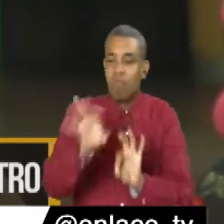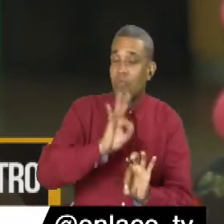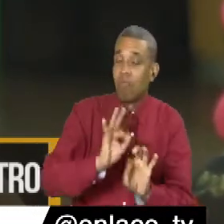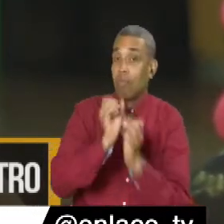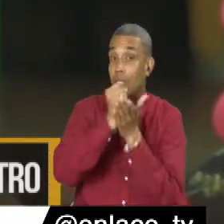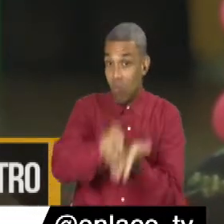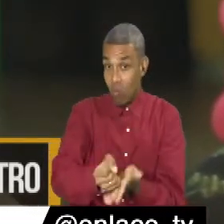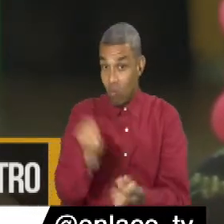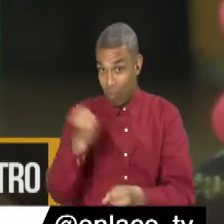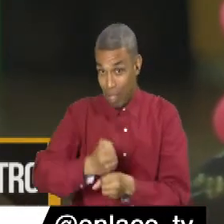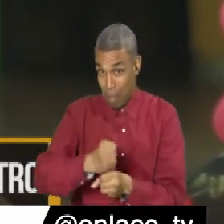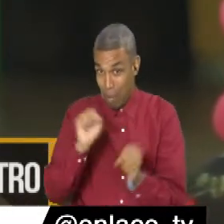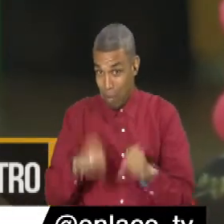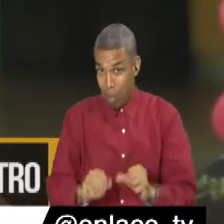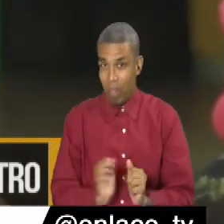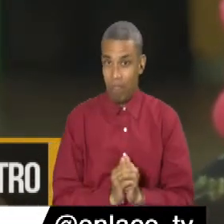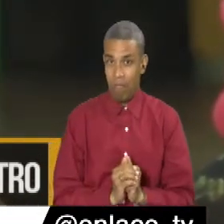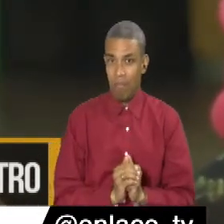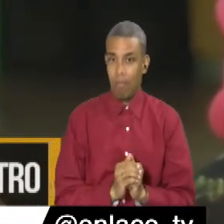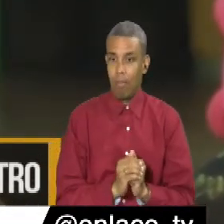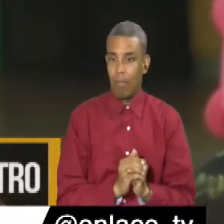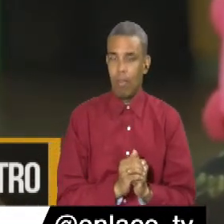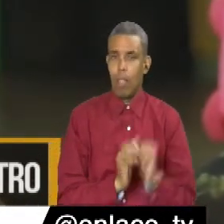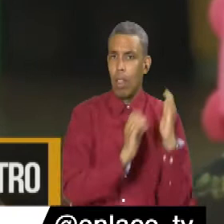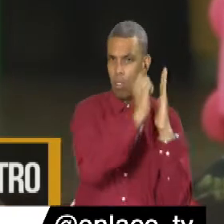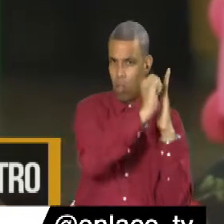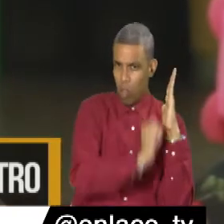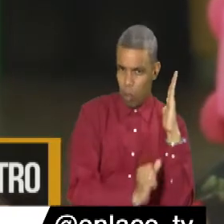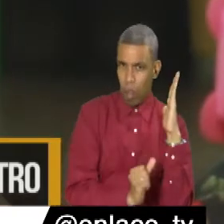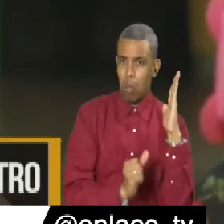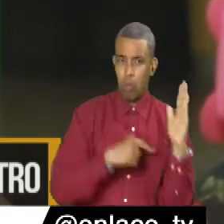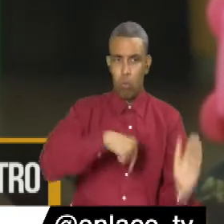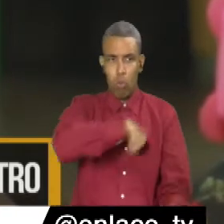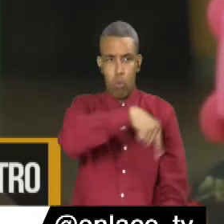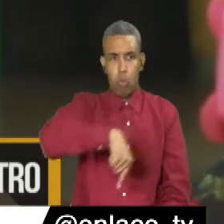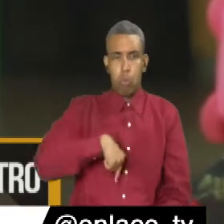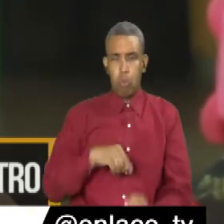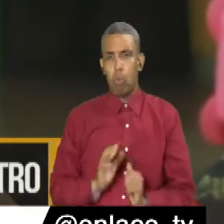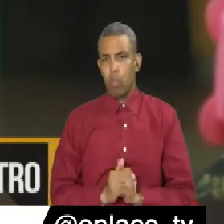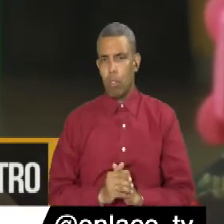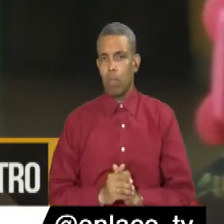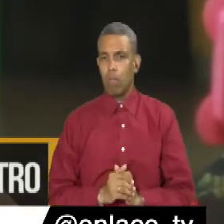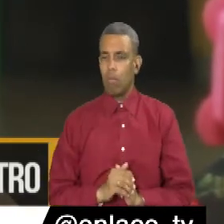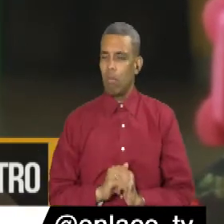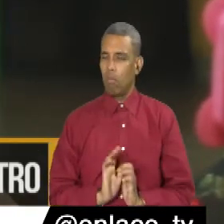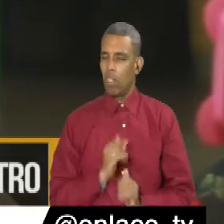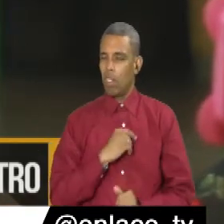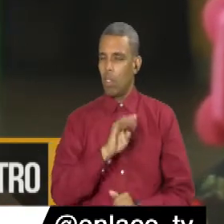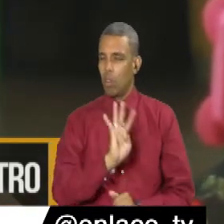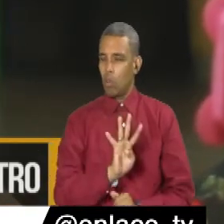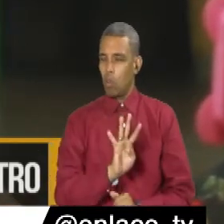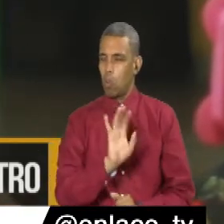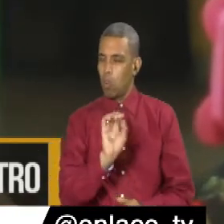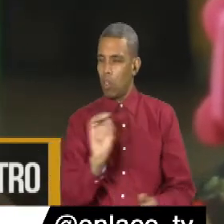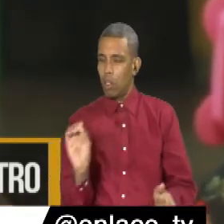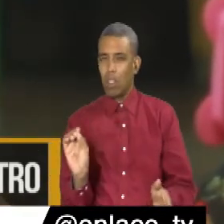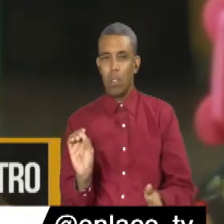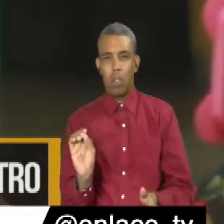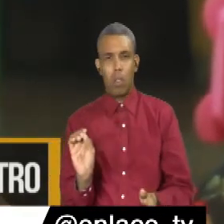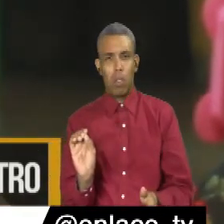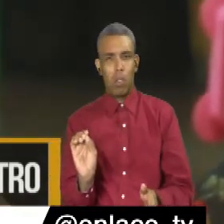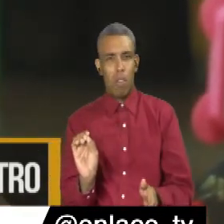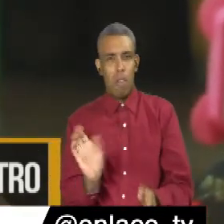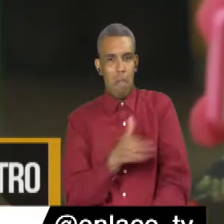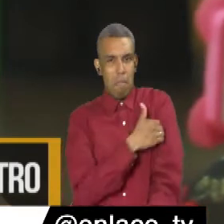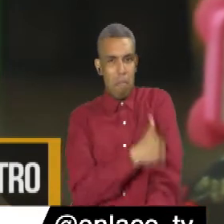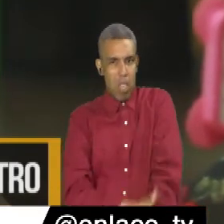los programas que tenemos, podemos decir que en los últimos dos años hemos invertido 450 mil millones de pesos en temas que